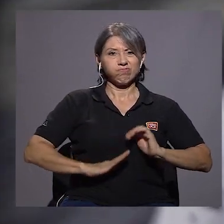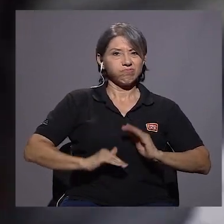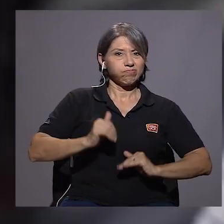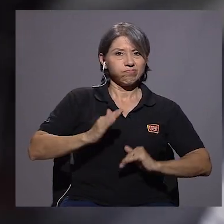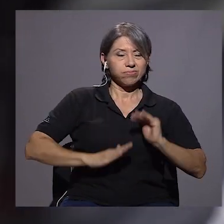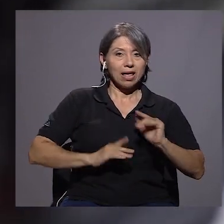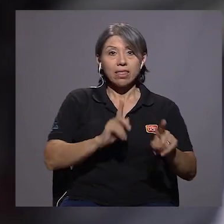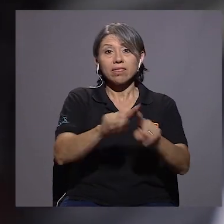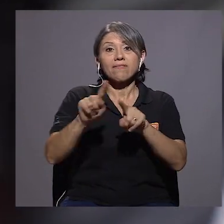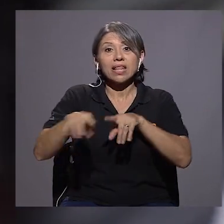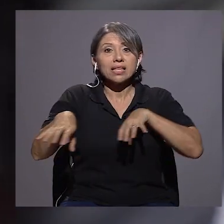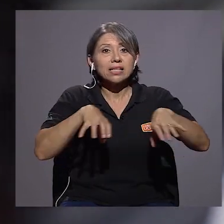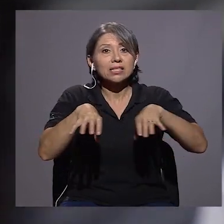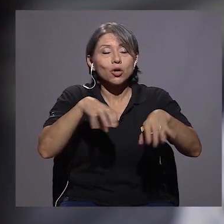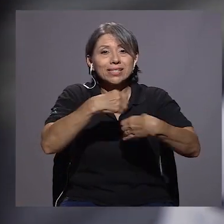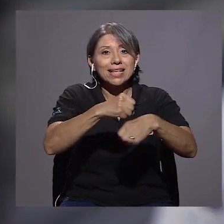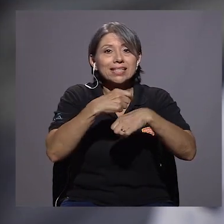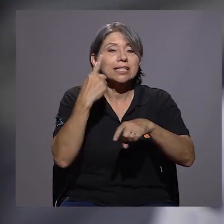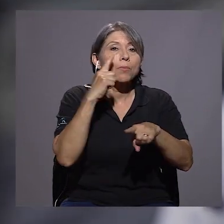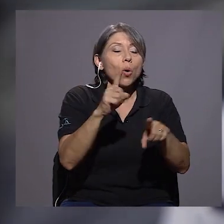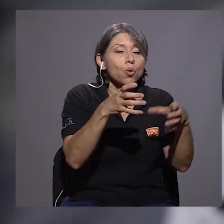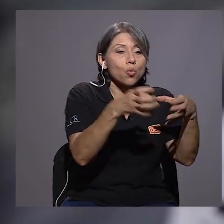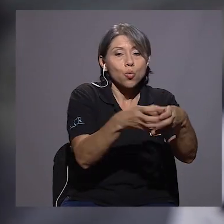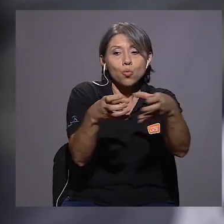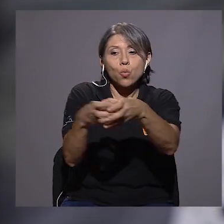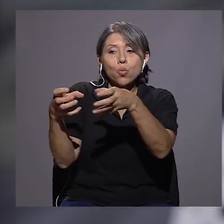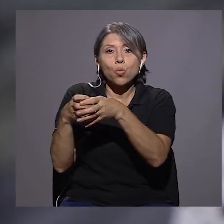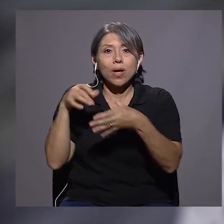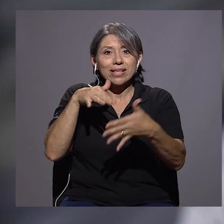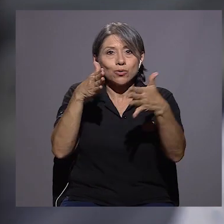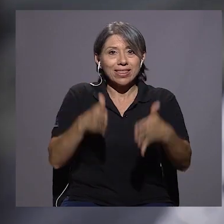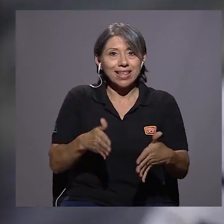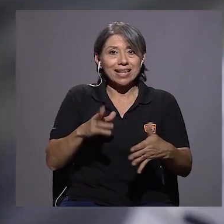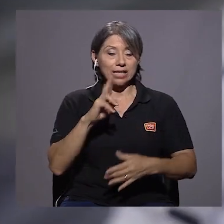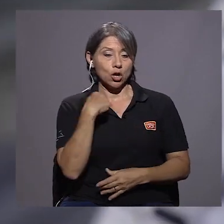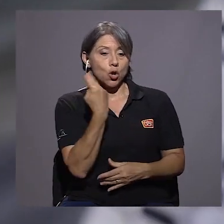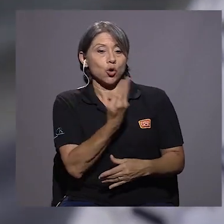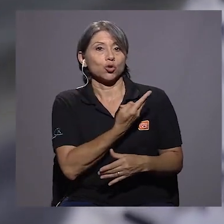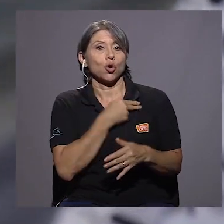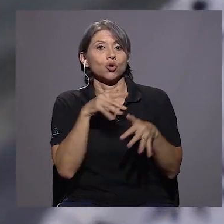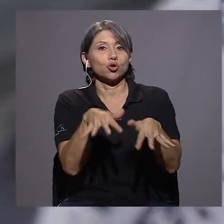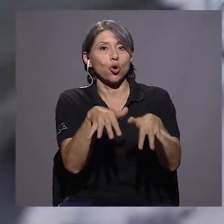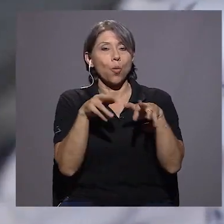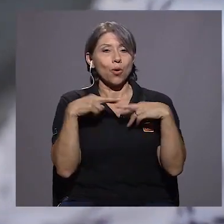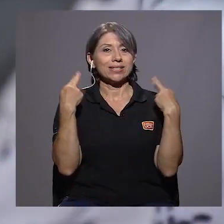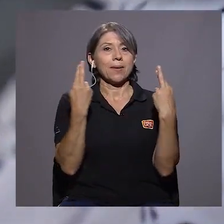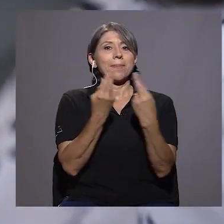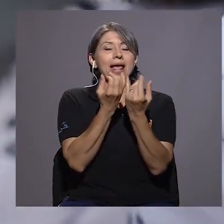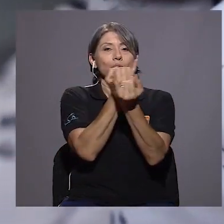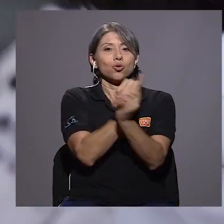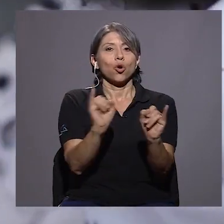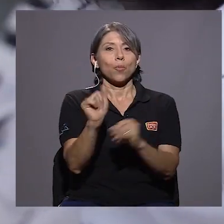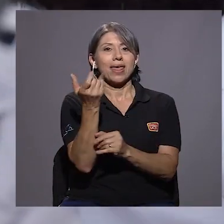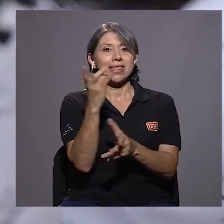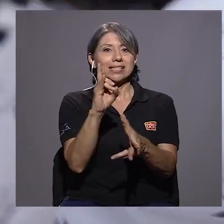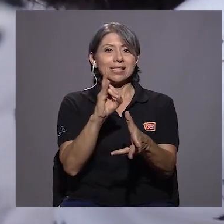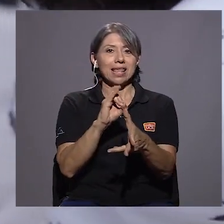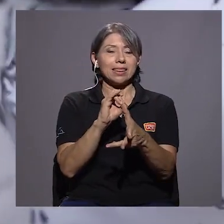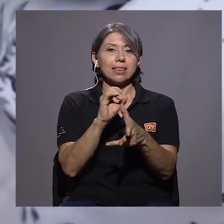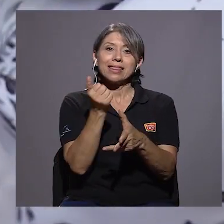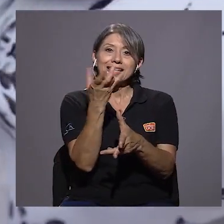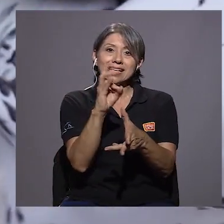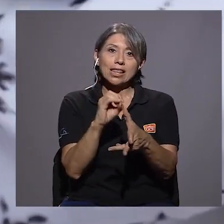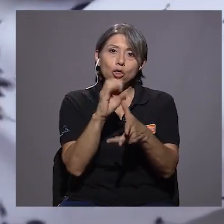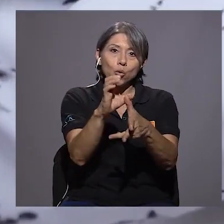estudiantil universitaria y de una serie de acciones concretas dirigidas por los diversos movimientos autónomos estudiantiles, nosotros como Asamblea